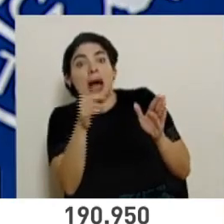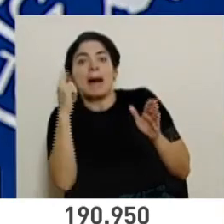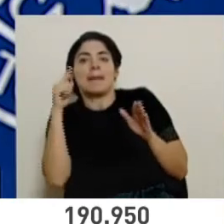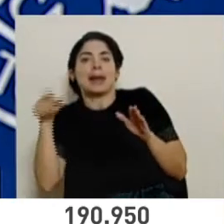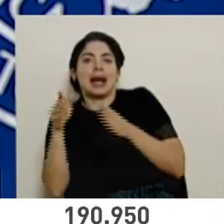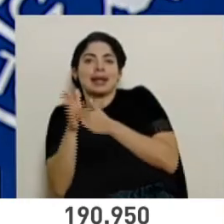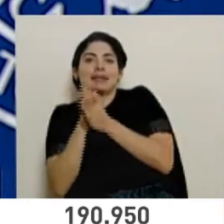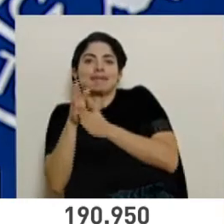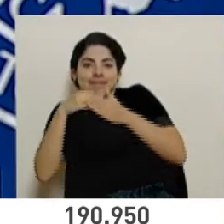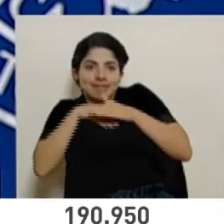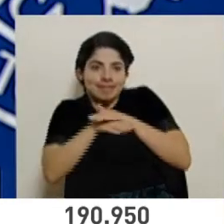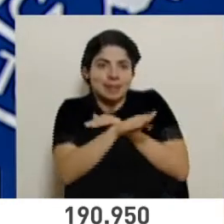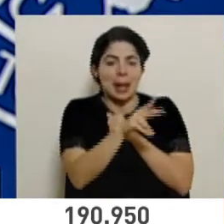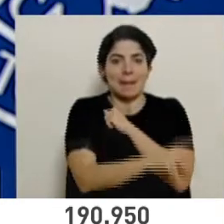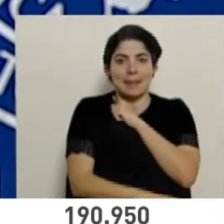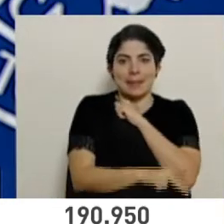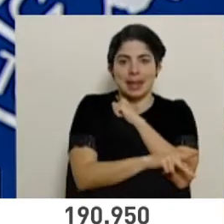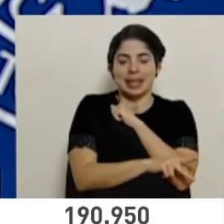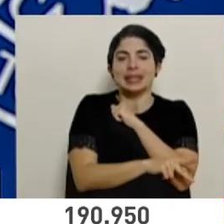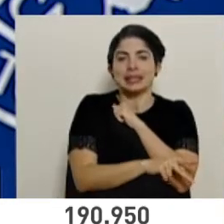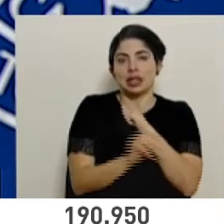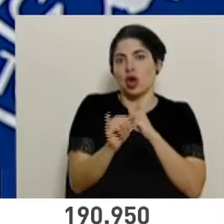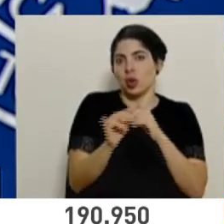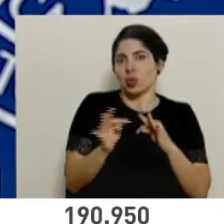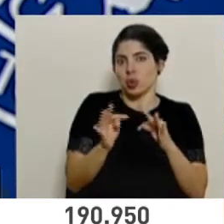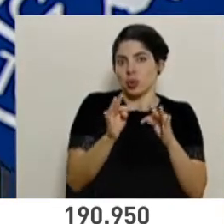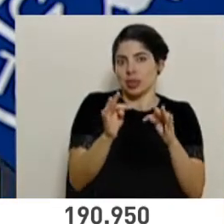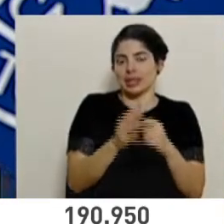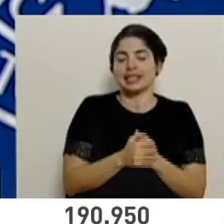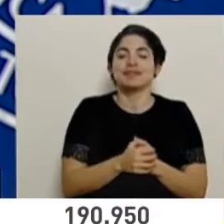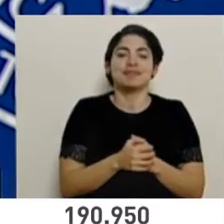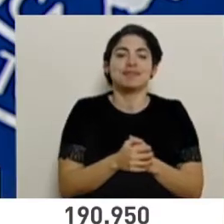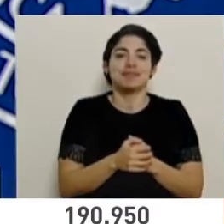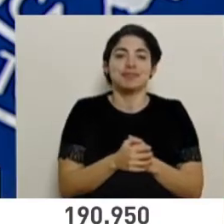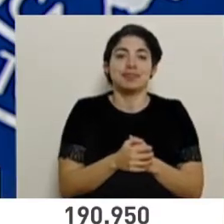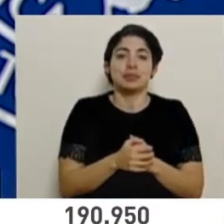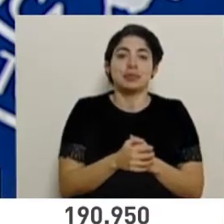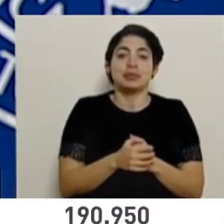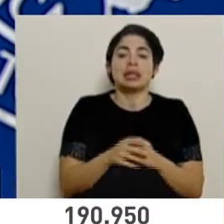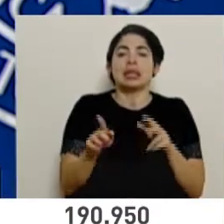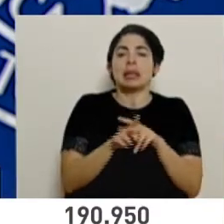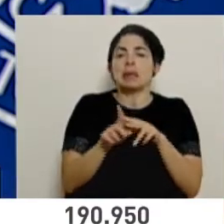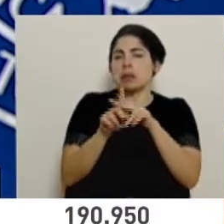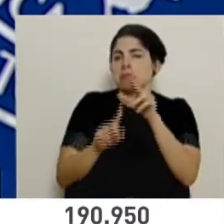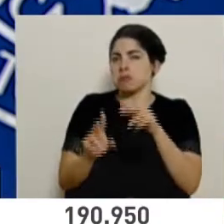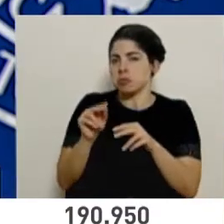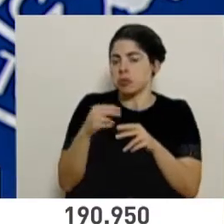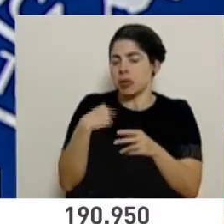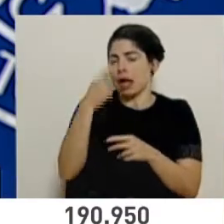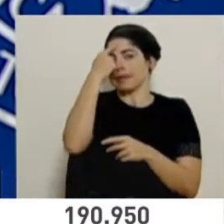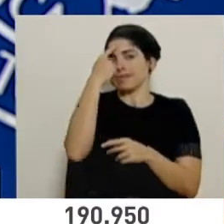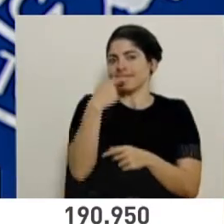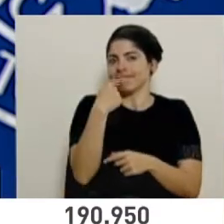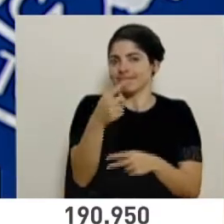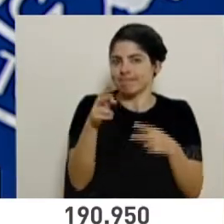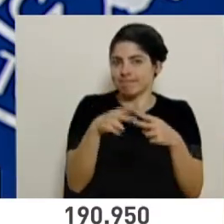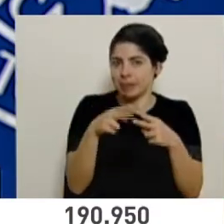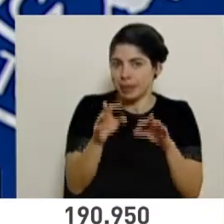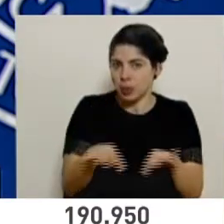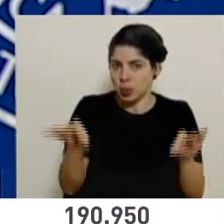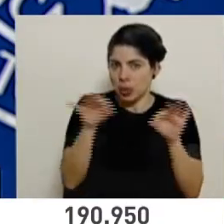para ingresar a nuestro país en calidad de turistas. No omito manifestar dos cosas